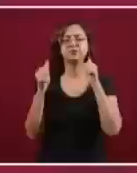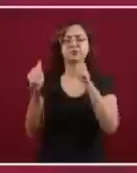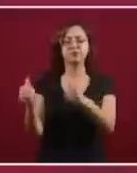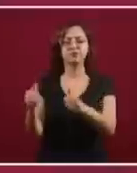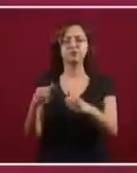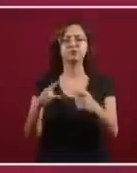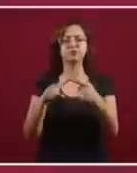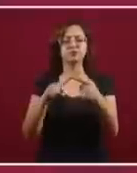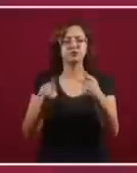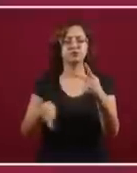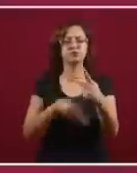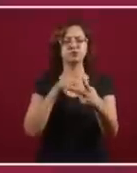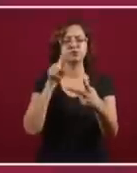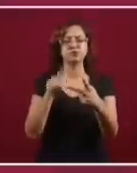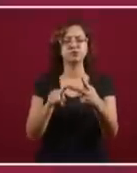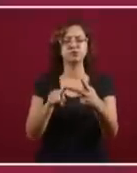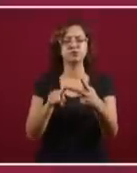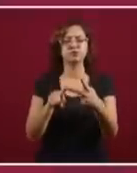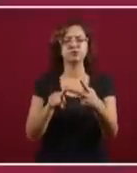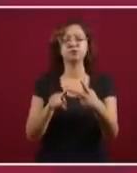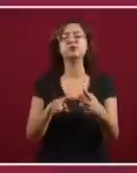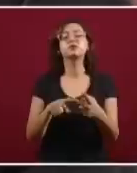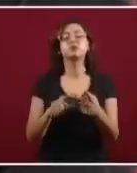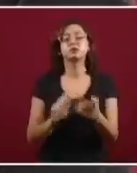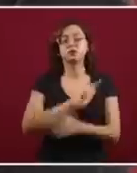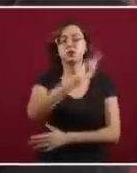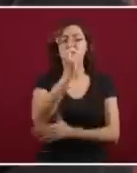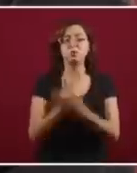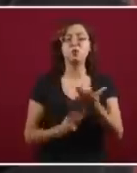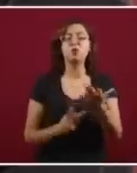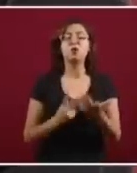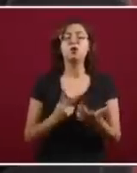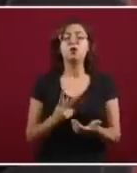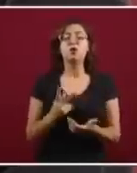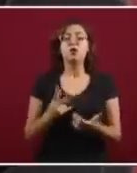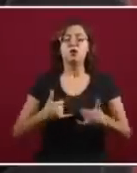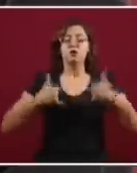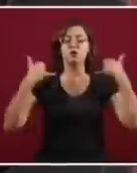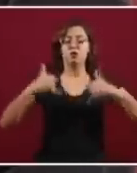conocen el programa 'jóvenes construyendo el futuro